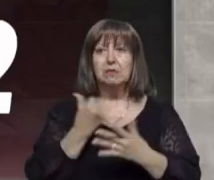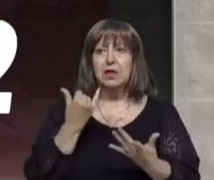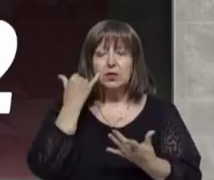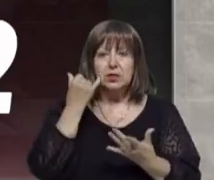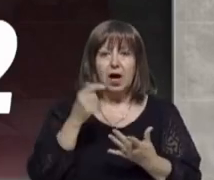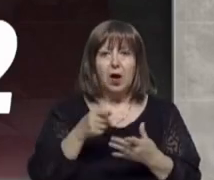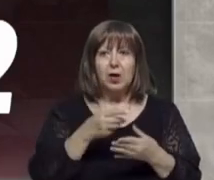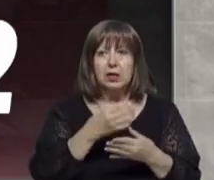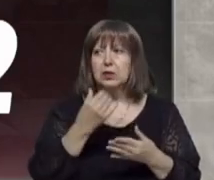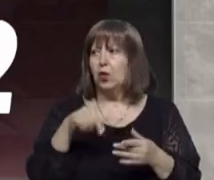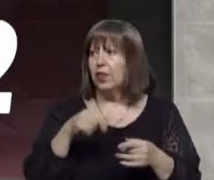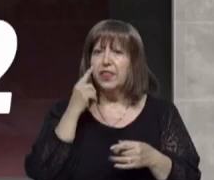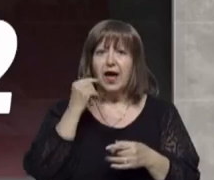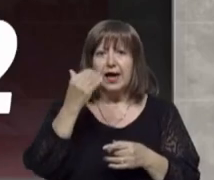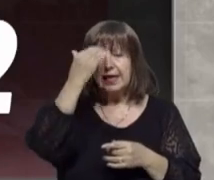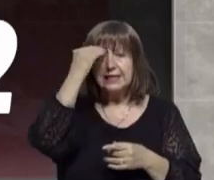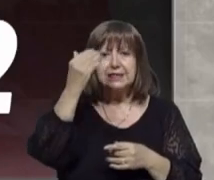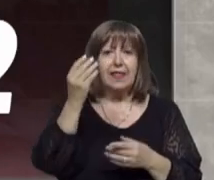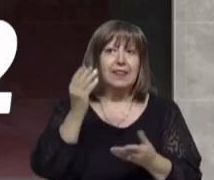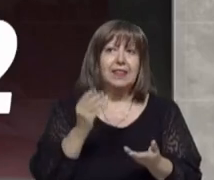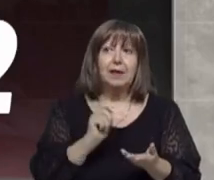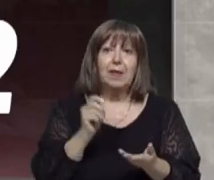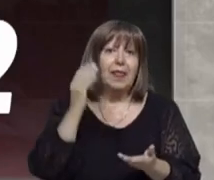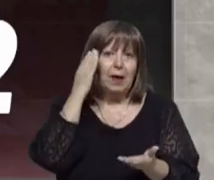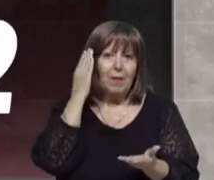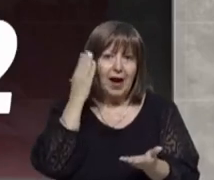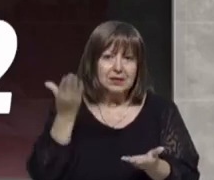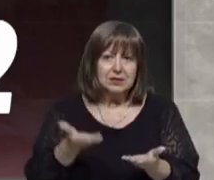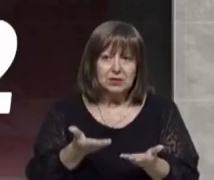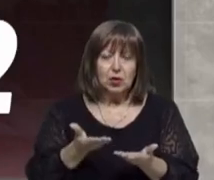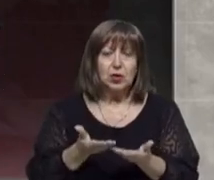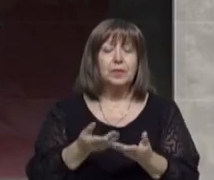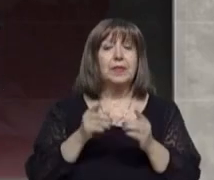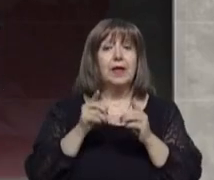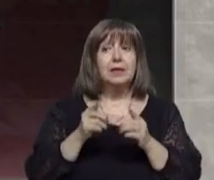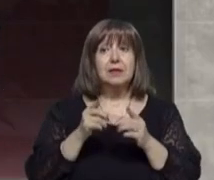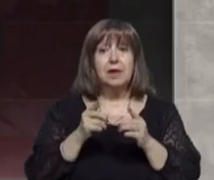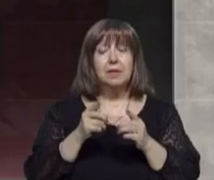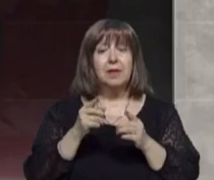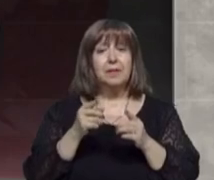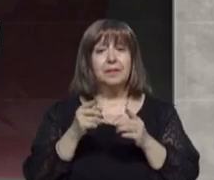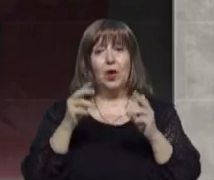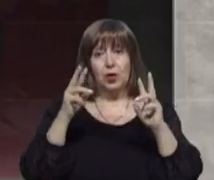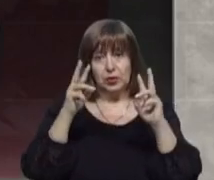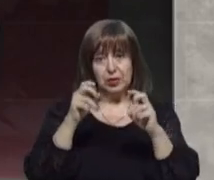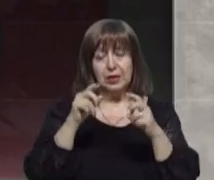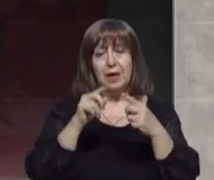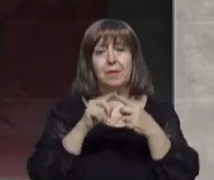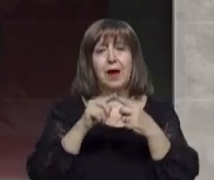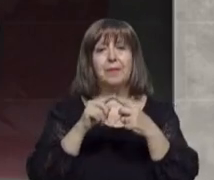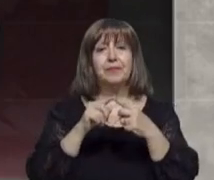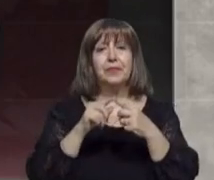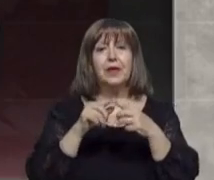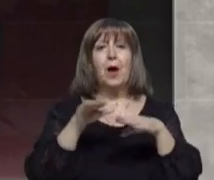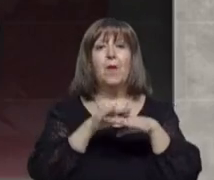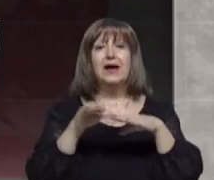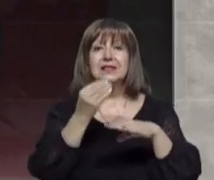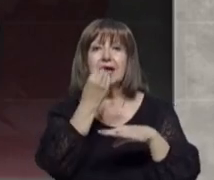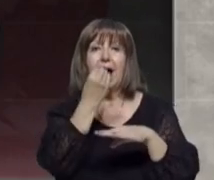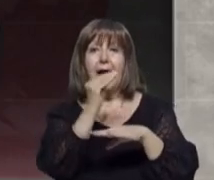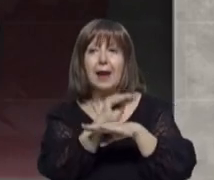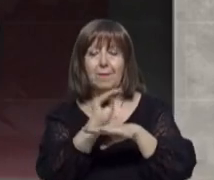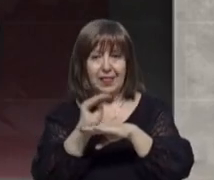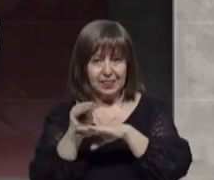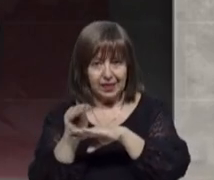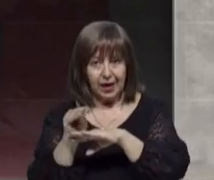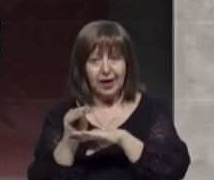de marzo. Y recién cuando llegan los números. Claro, cuando conocemos el número. ¿Qué más podemos señalar respecto de esto? Bueno, hablamos de la canasta básica